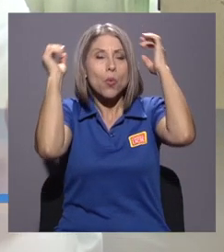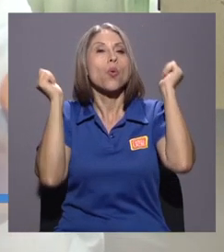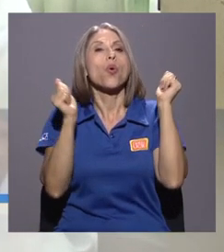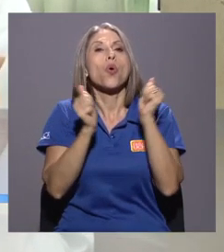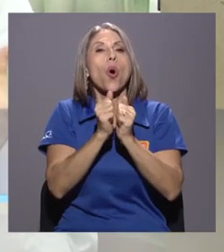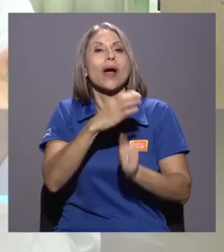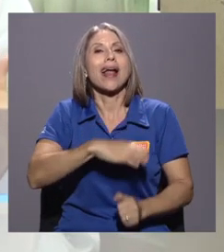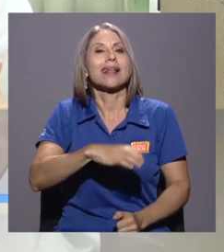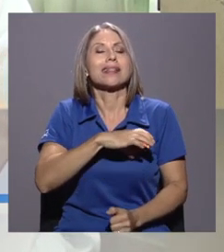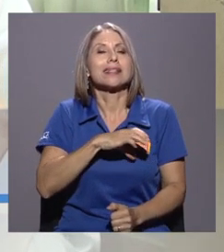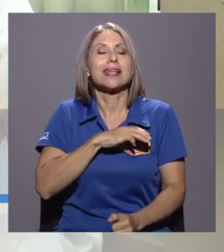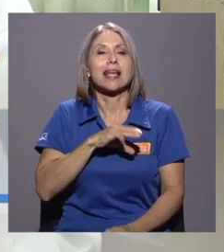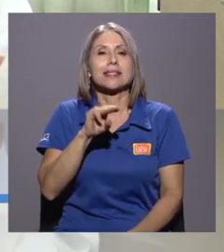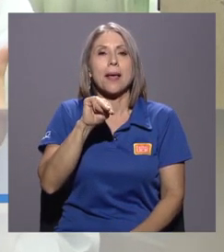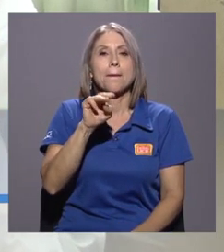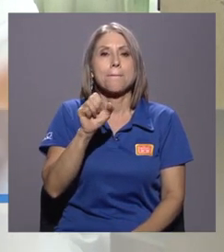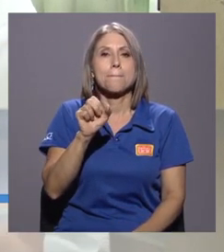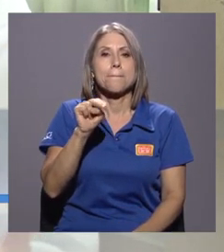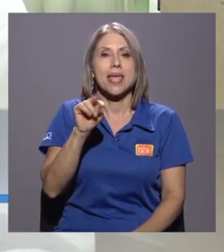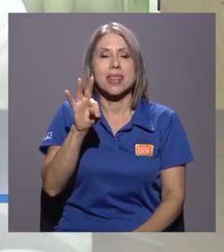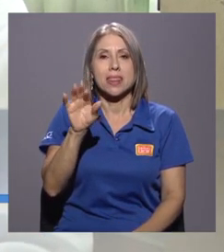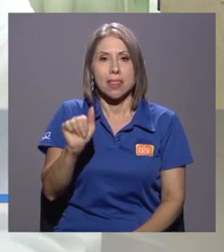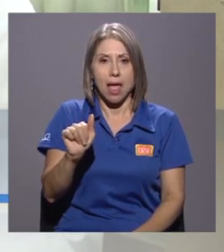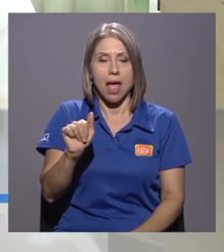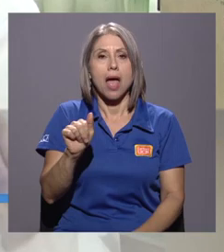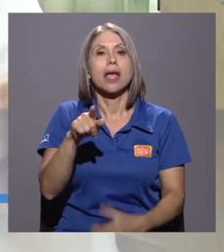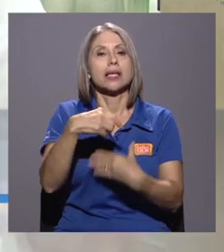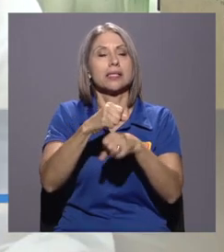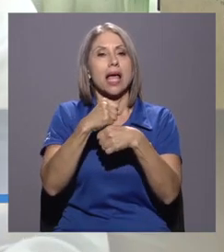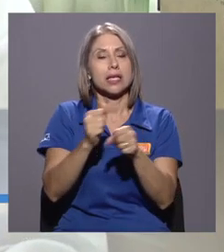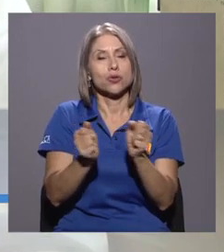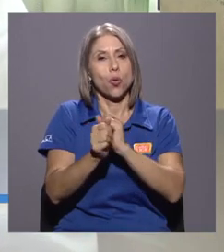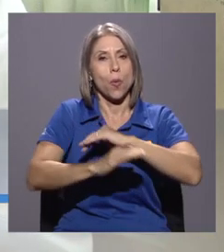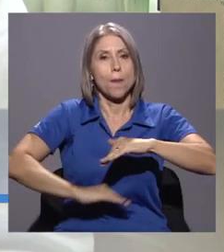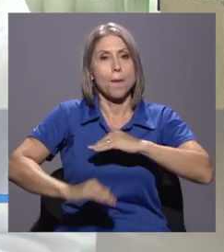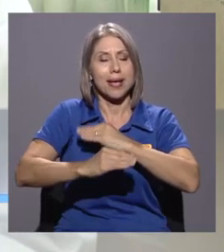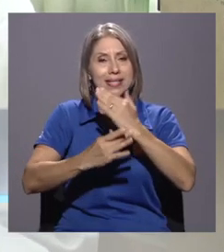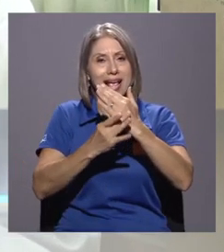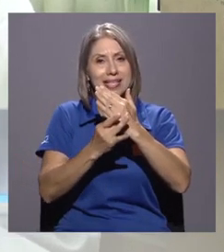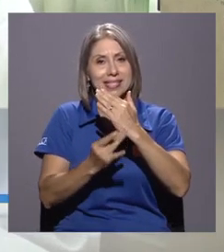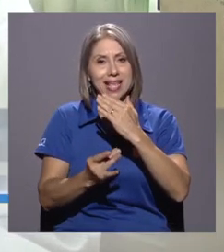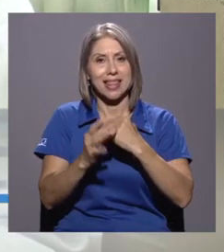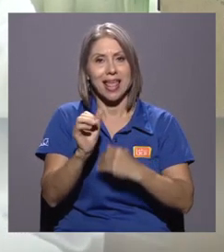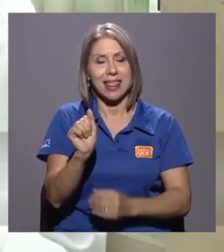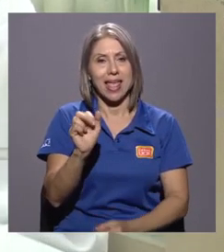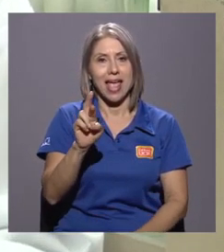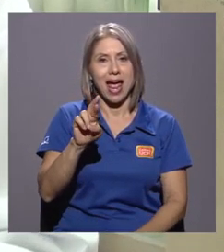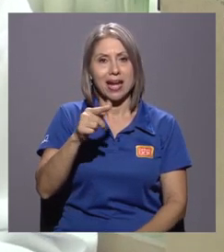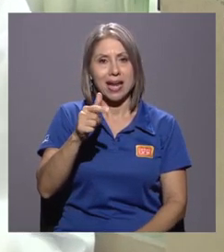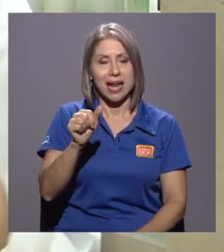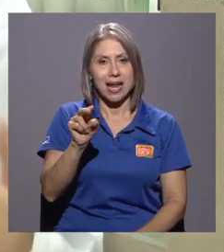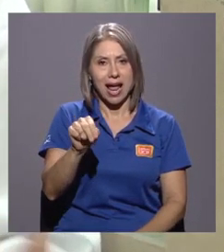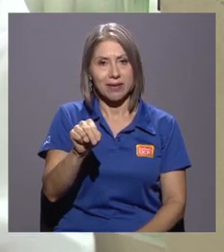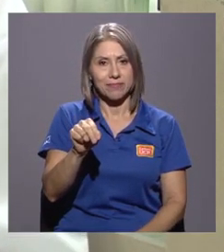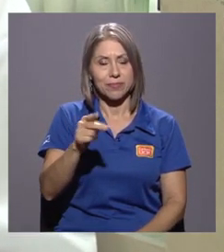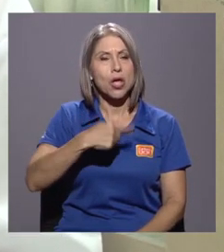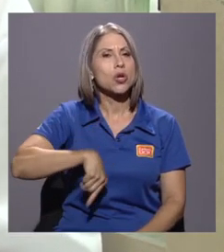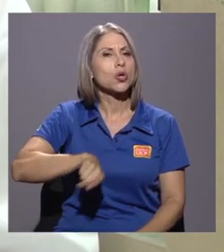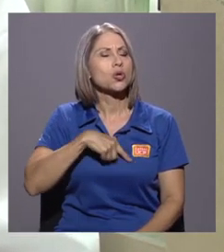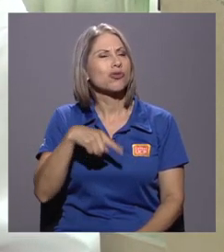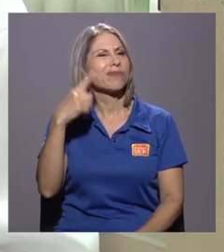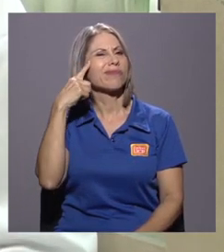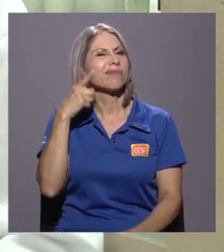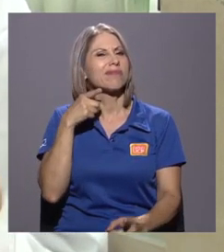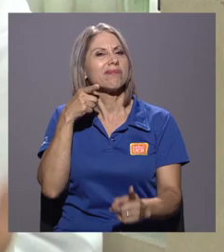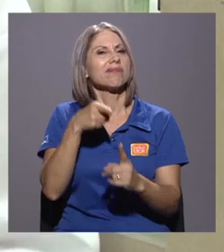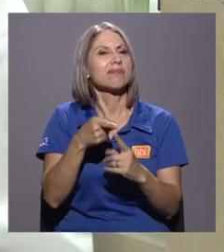mentoladas y que está hecho a partir de o con base en aceite de argán. Y la idea de nosotros preparar este producto es